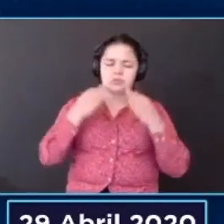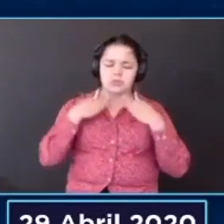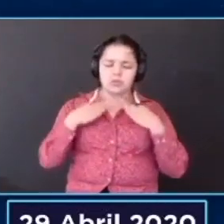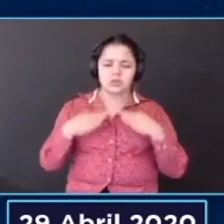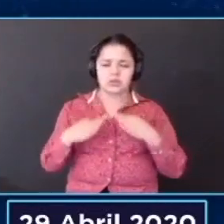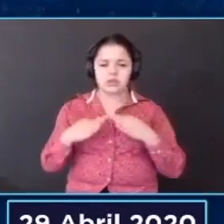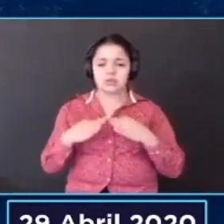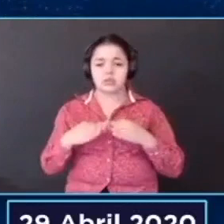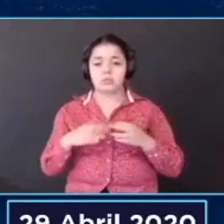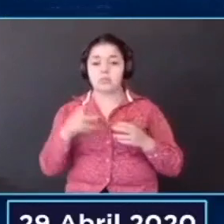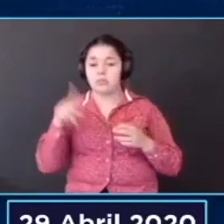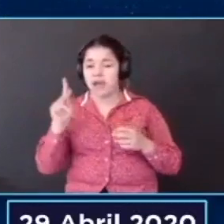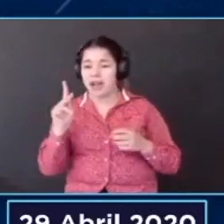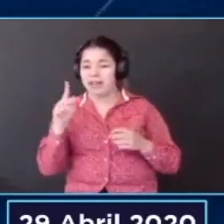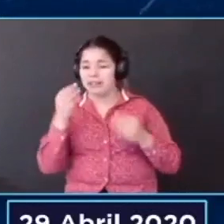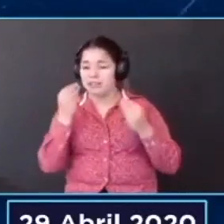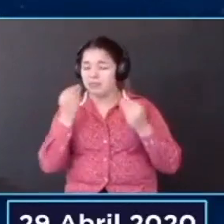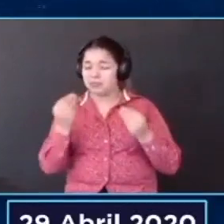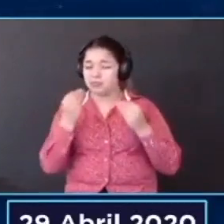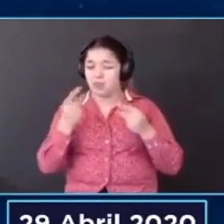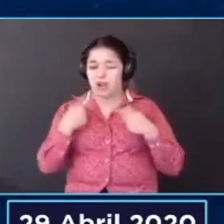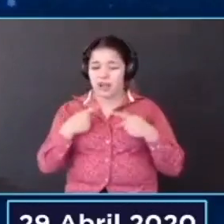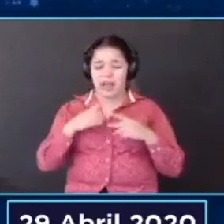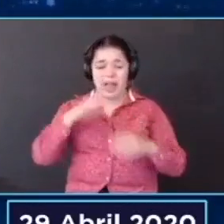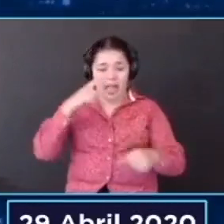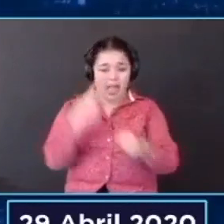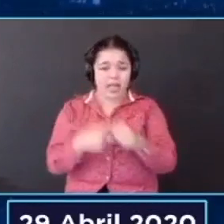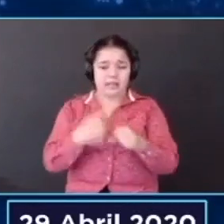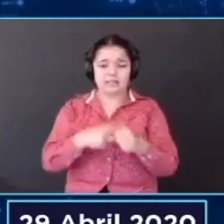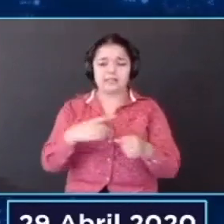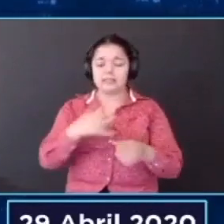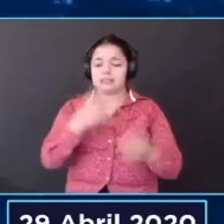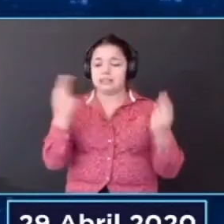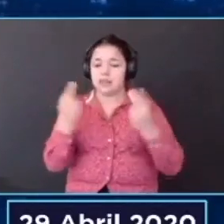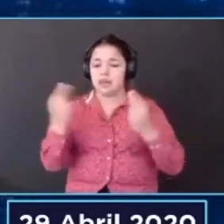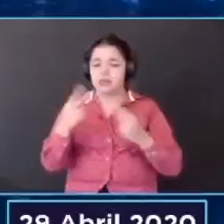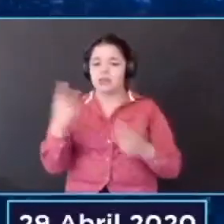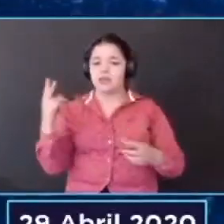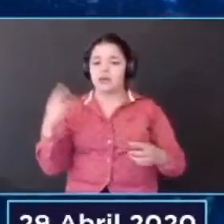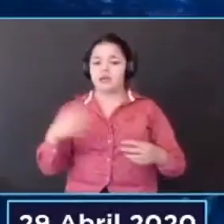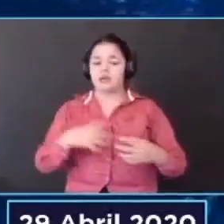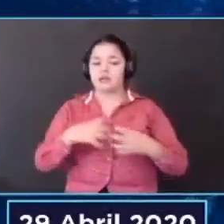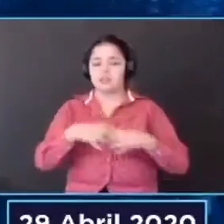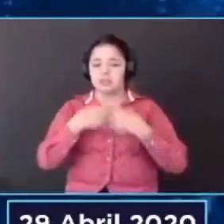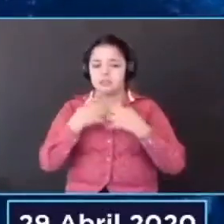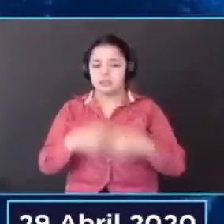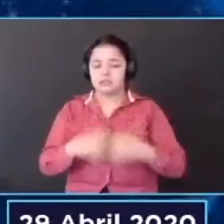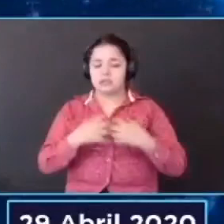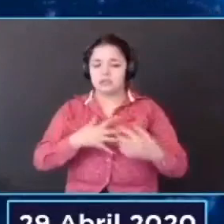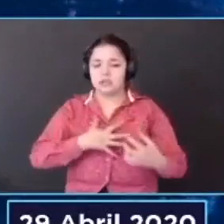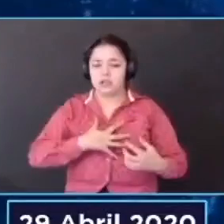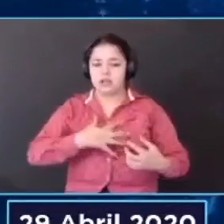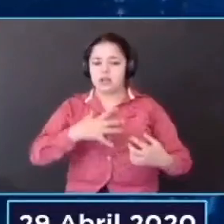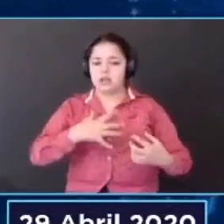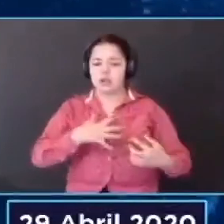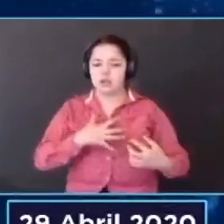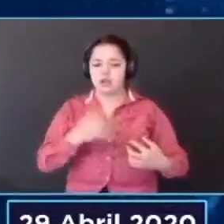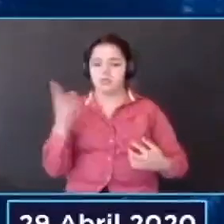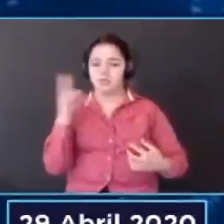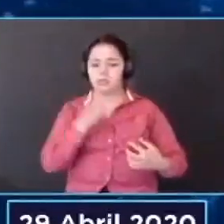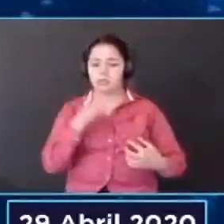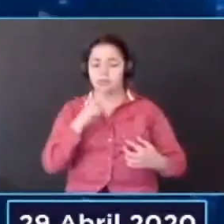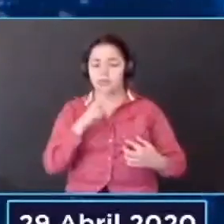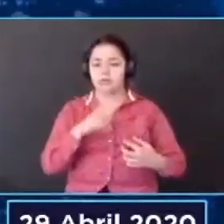32.08%, y tenemos graves intubados, 8, que significan el 5%. Total,